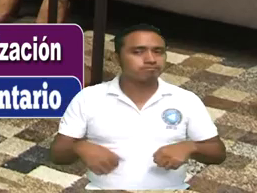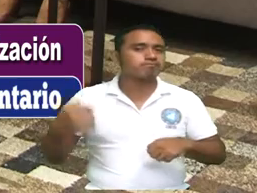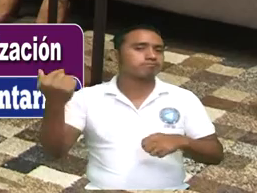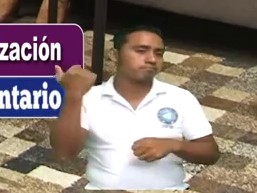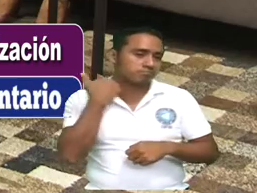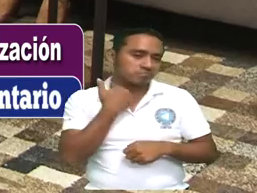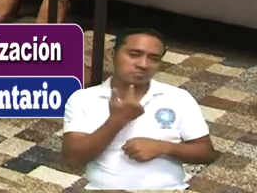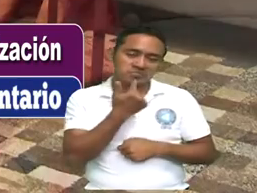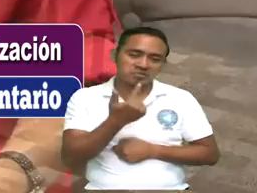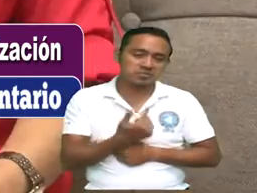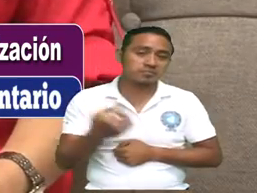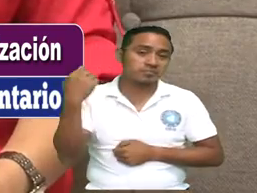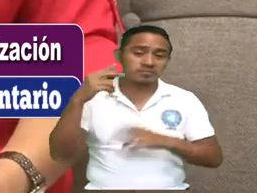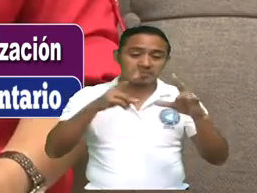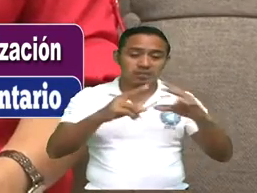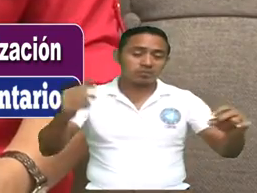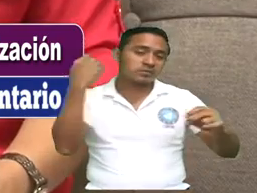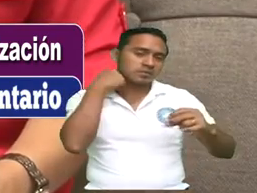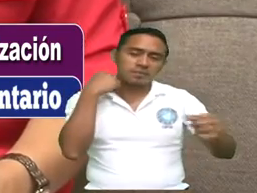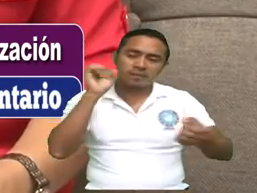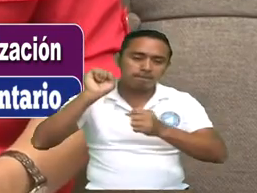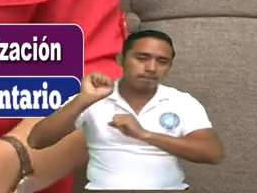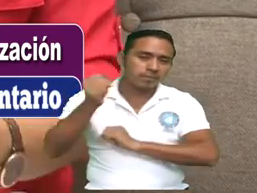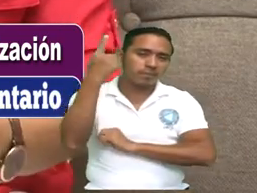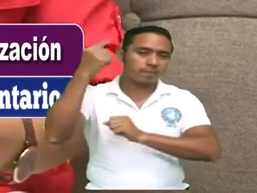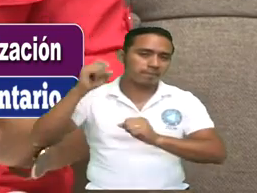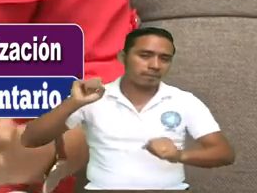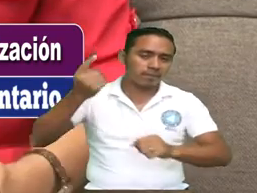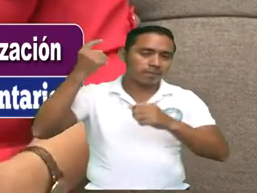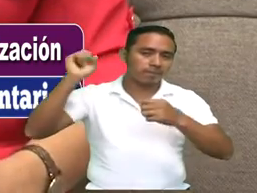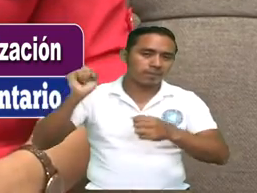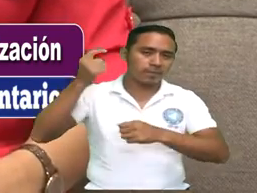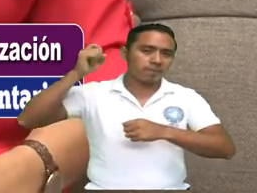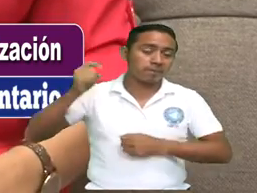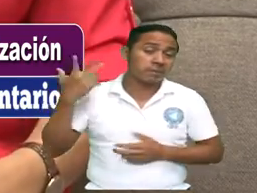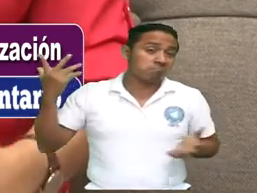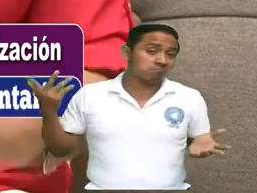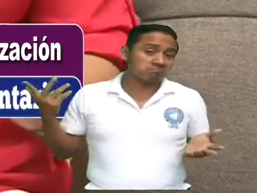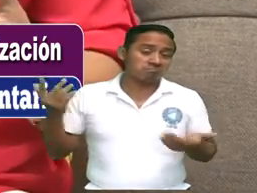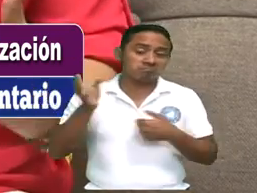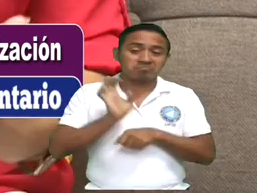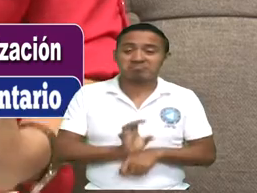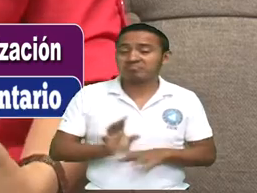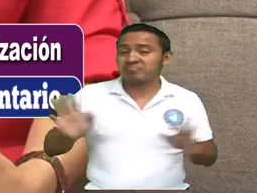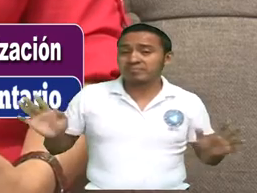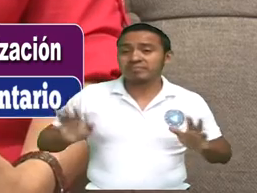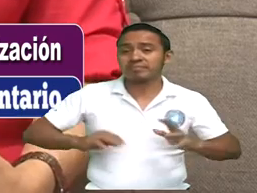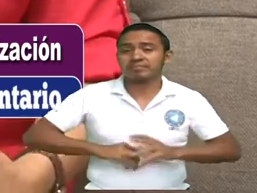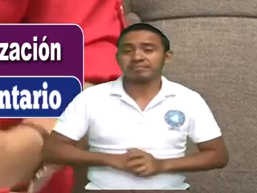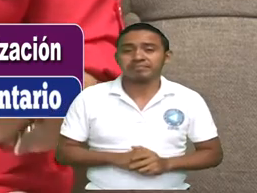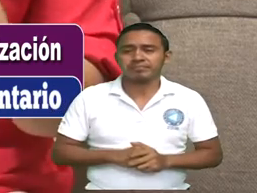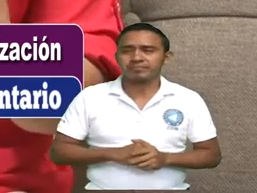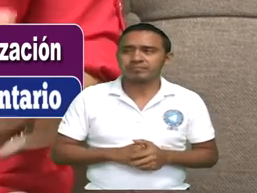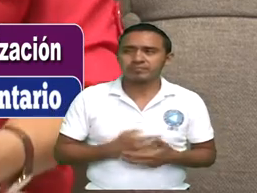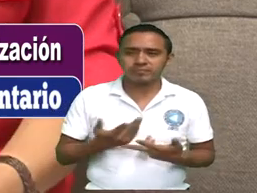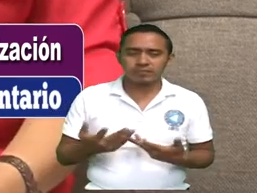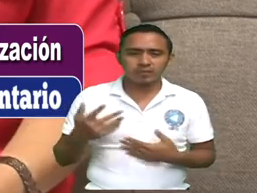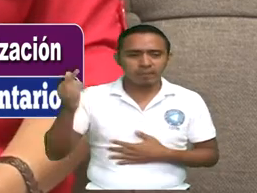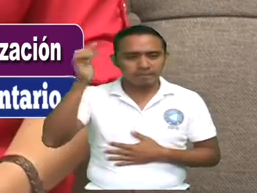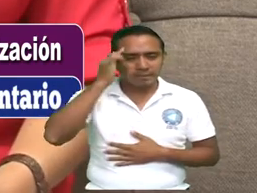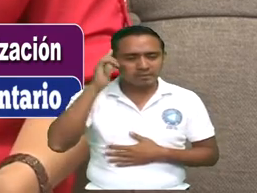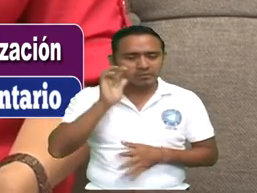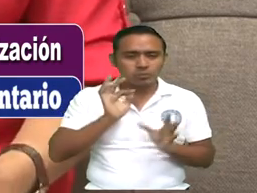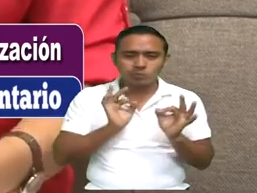estado a la vanguardia. Claro. Siempre ha ido adelante de cada una de las... Ha sido algo bien